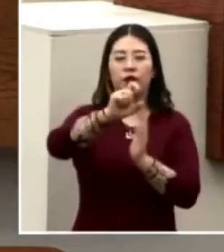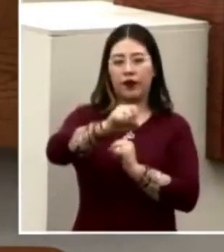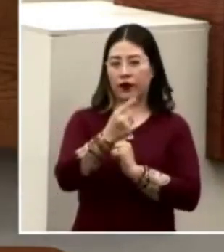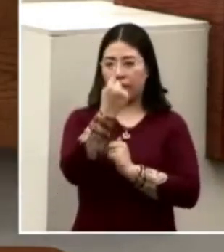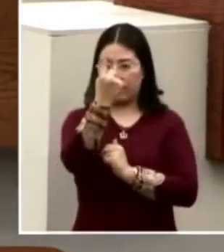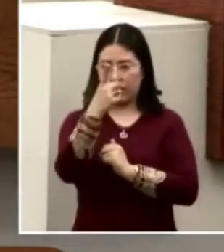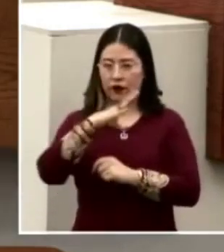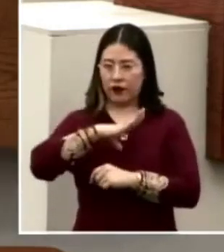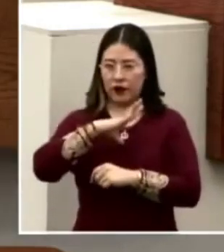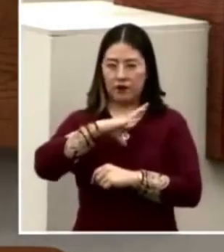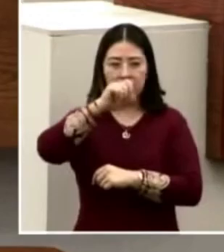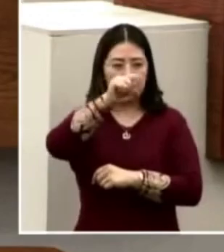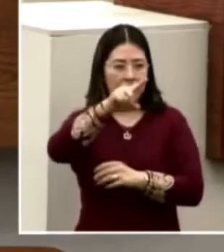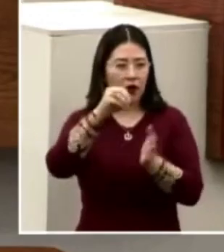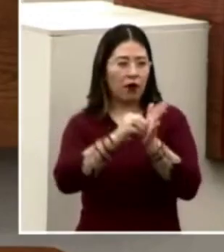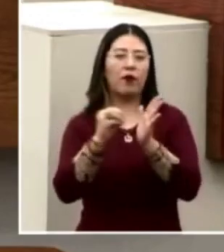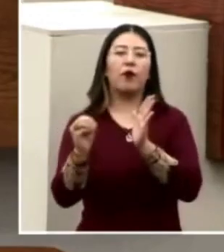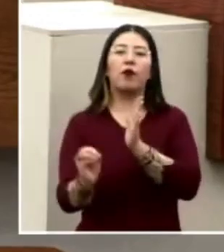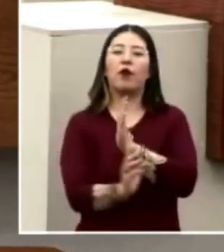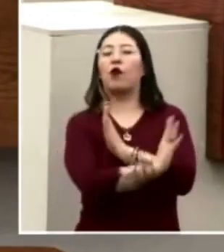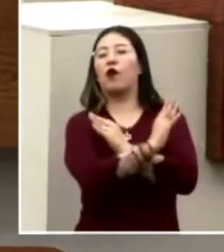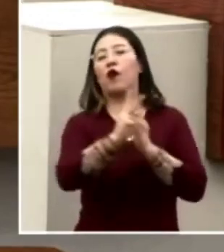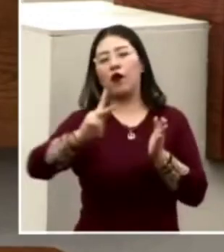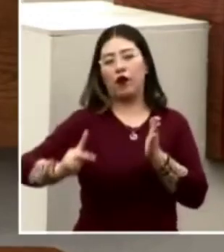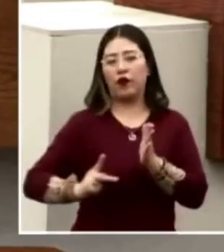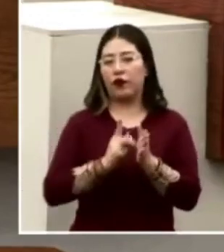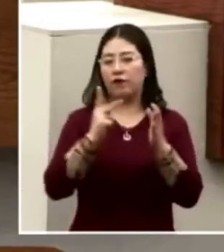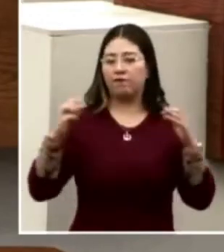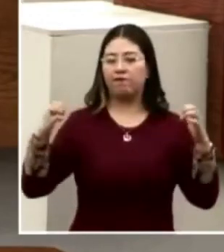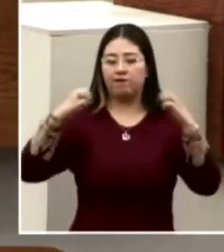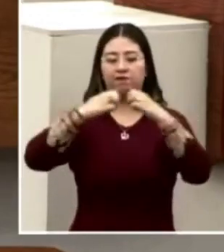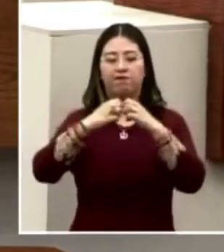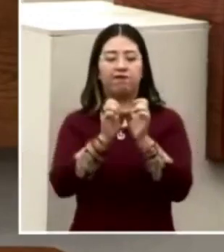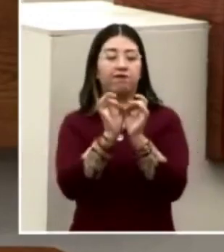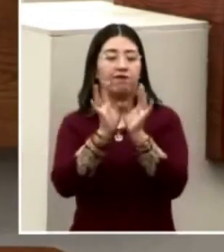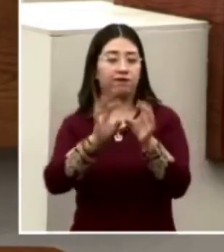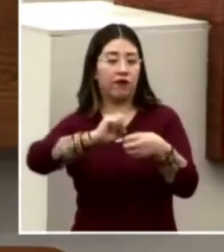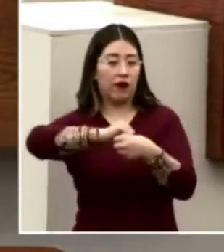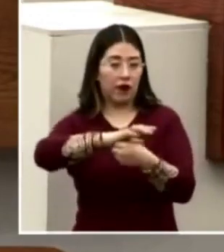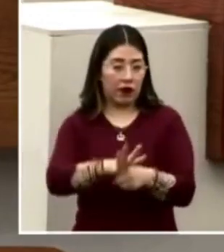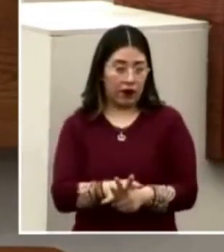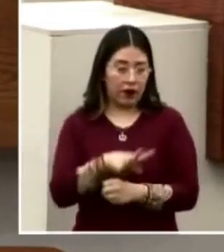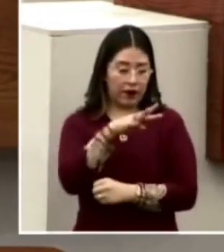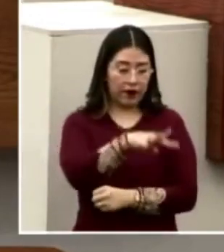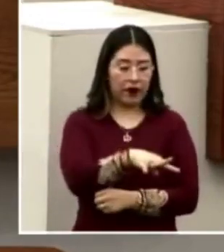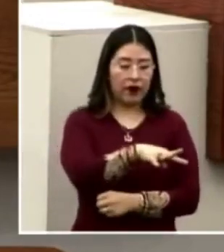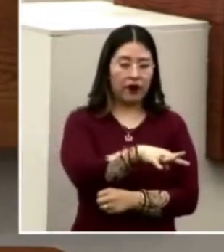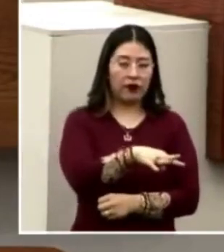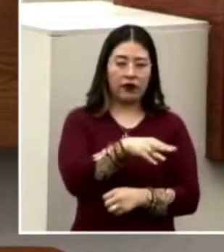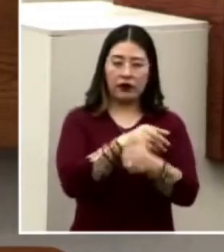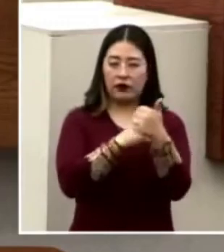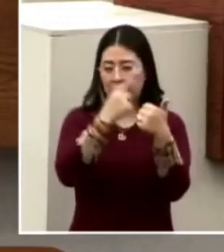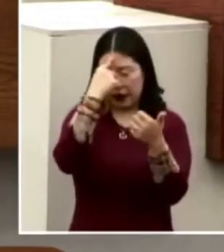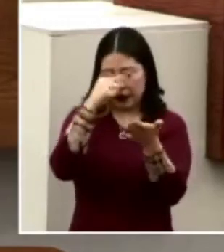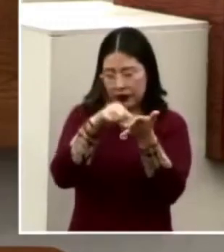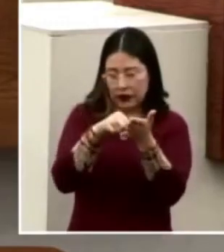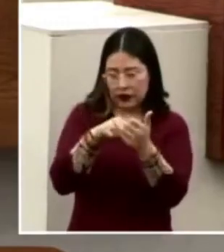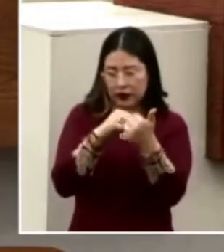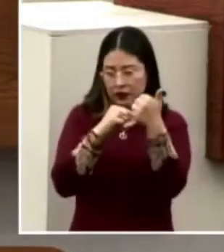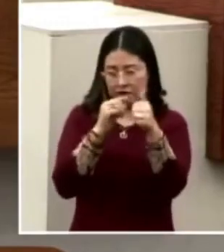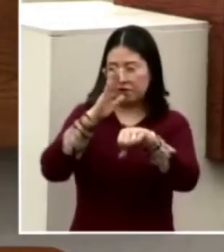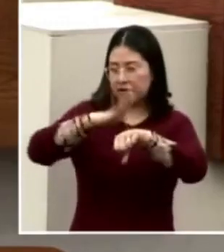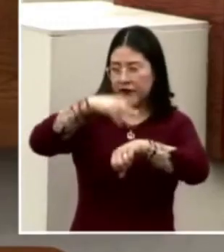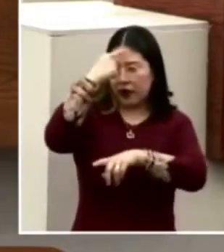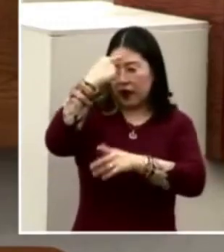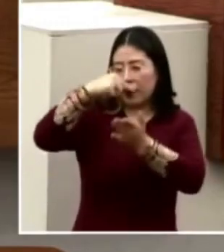también, sobre pretexto de la pandemia, pues no fueron más de 6 los estados que lo